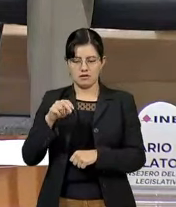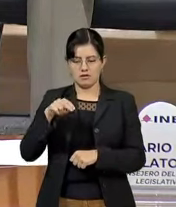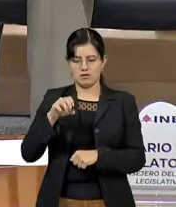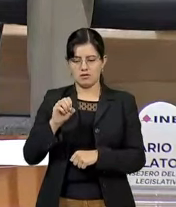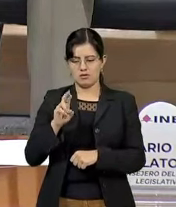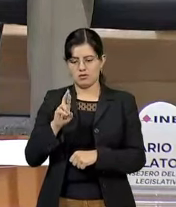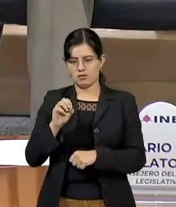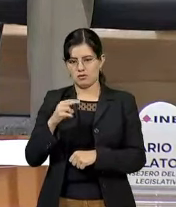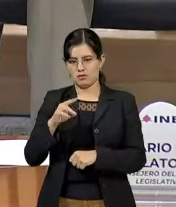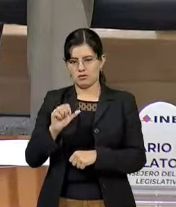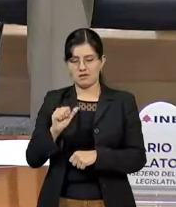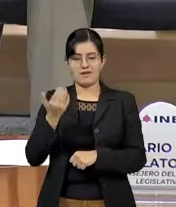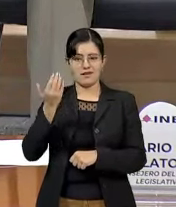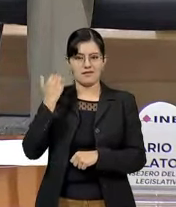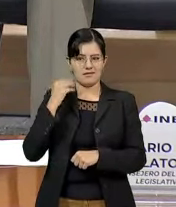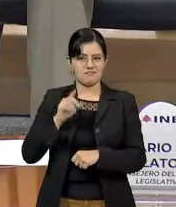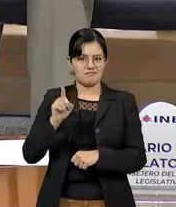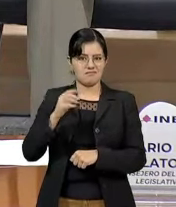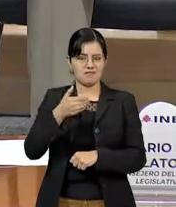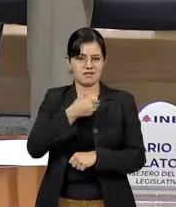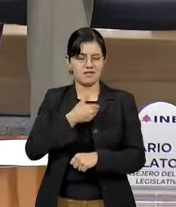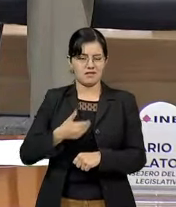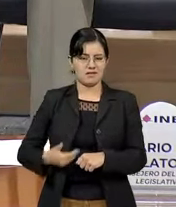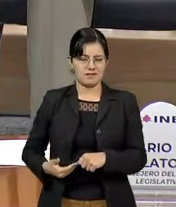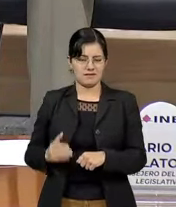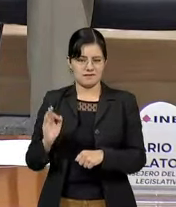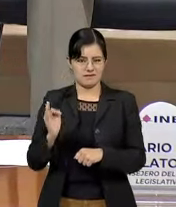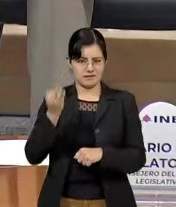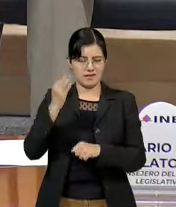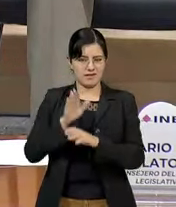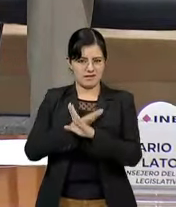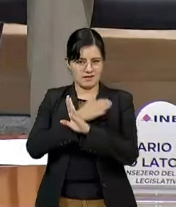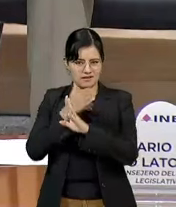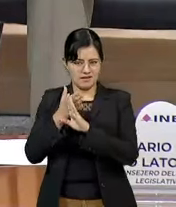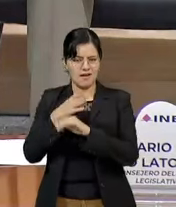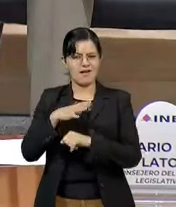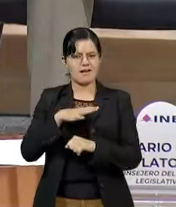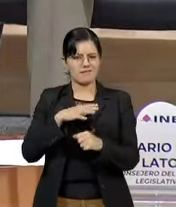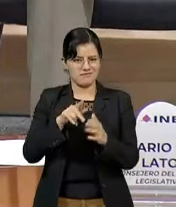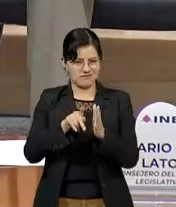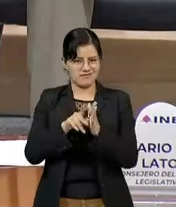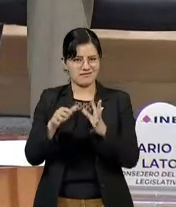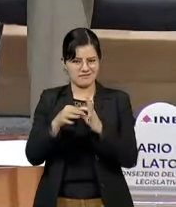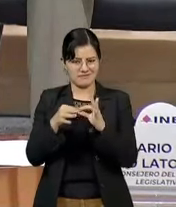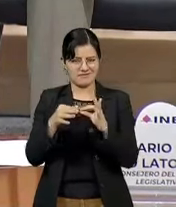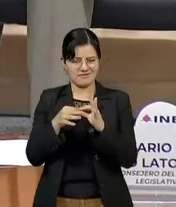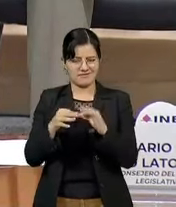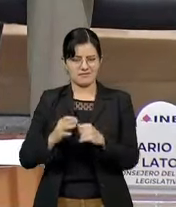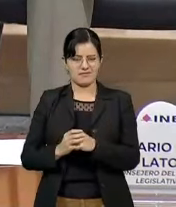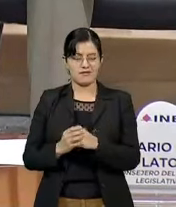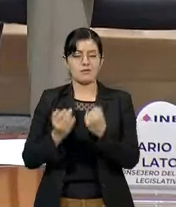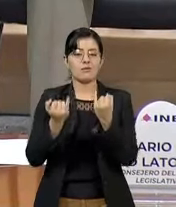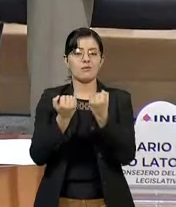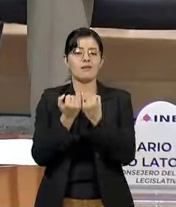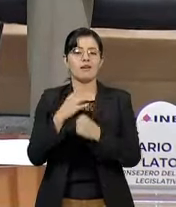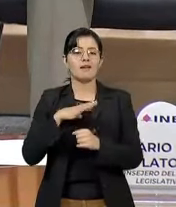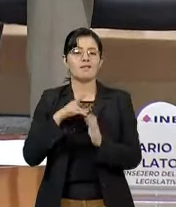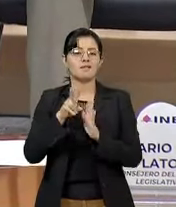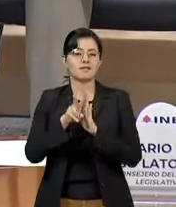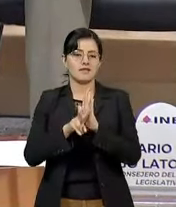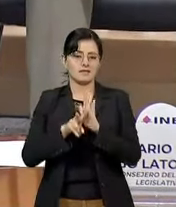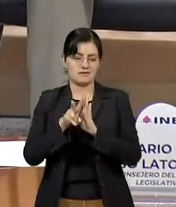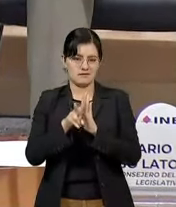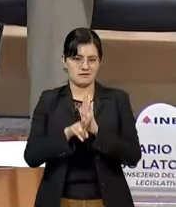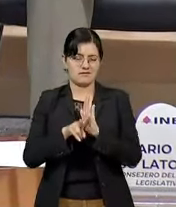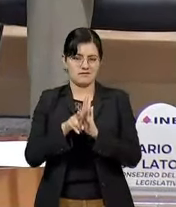la república y y aquí está un medio de comunicación que lo documentó bueno y hay un video